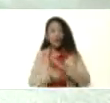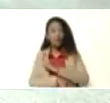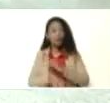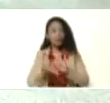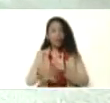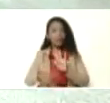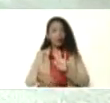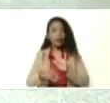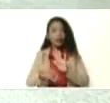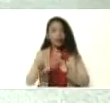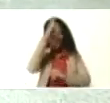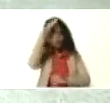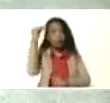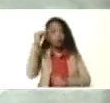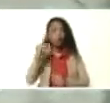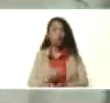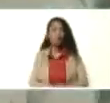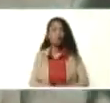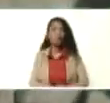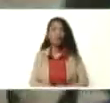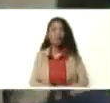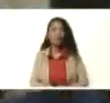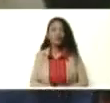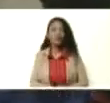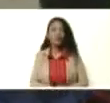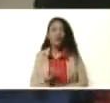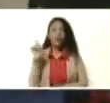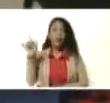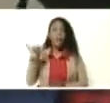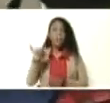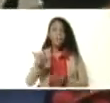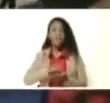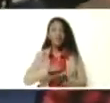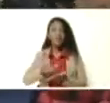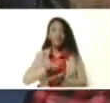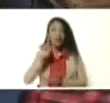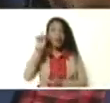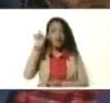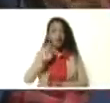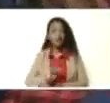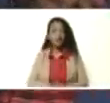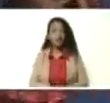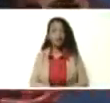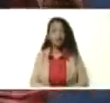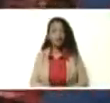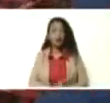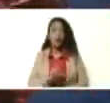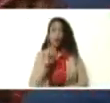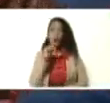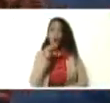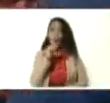de Miami. no tienen